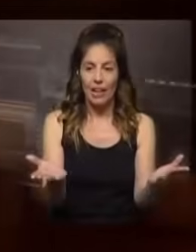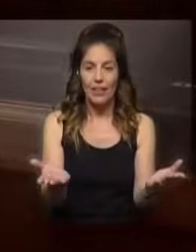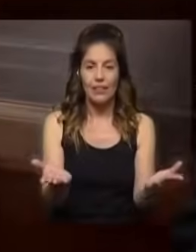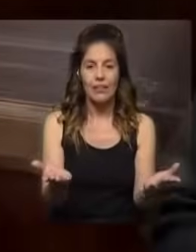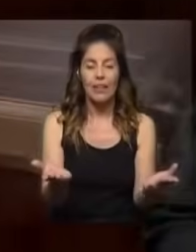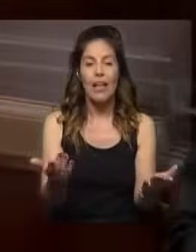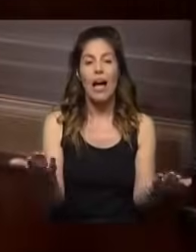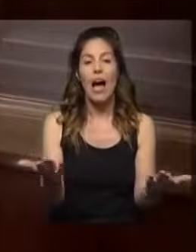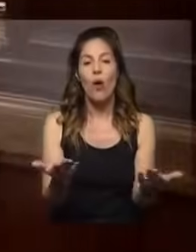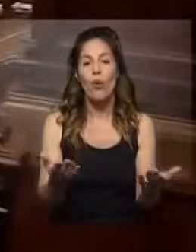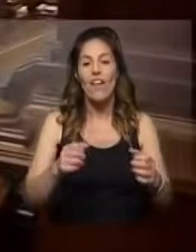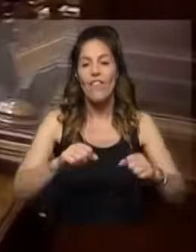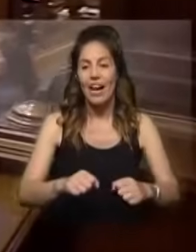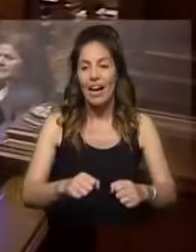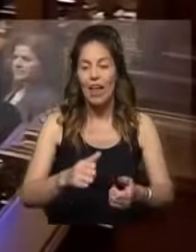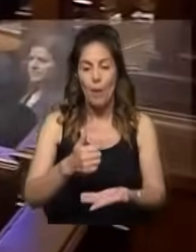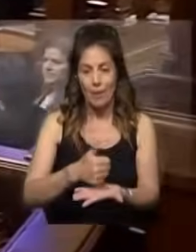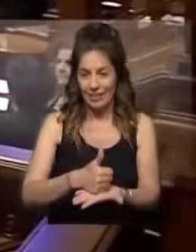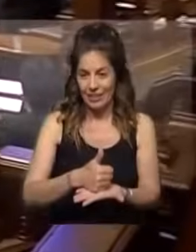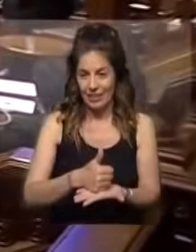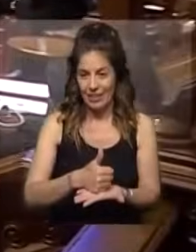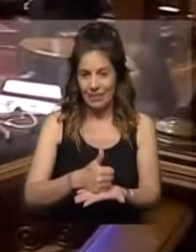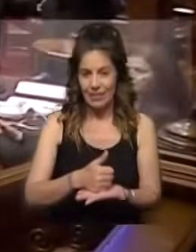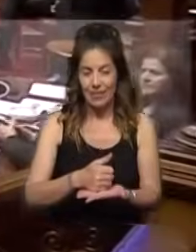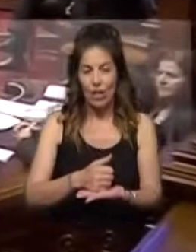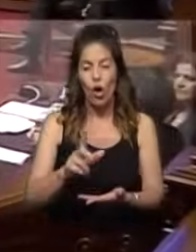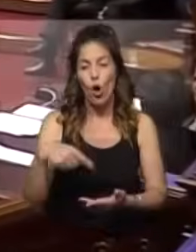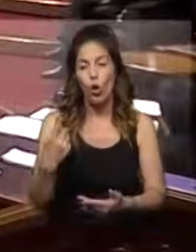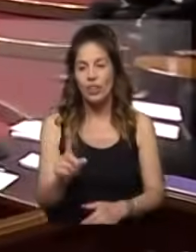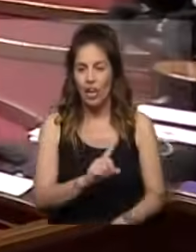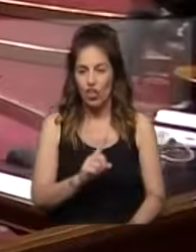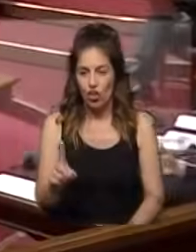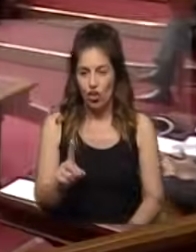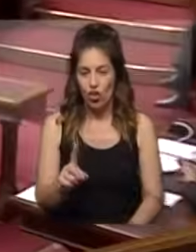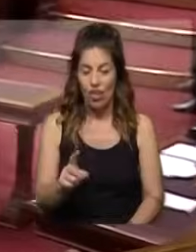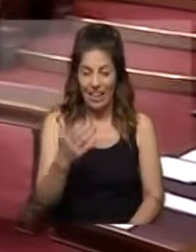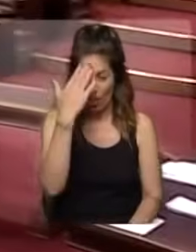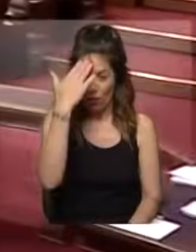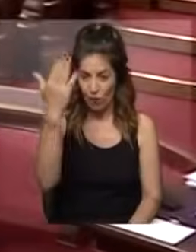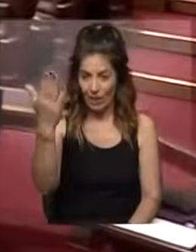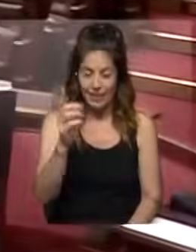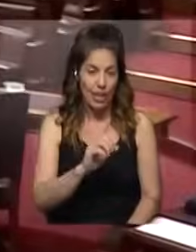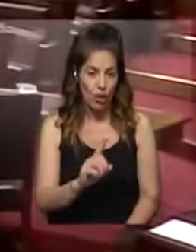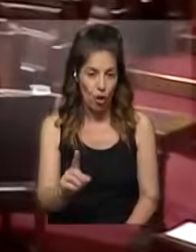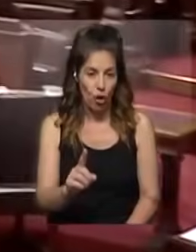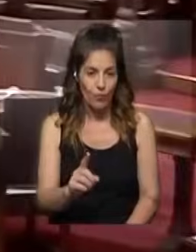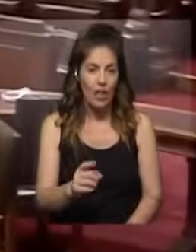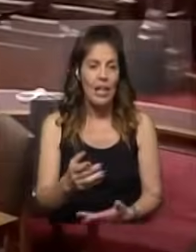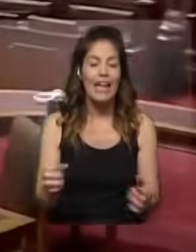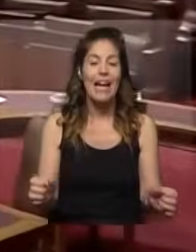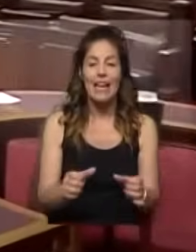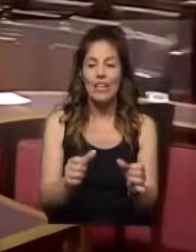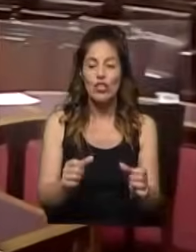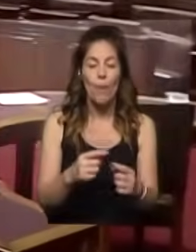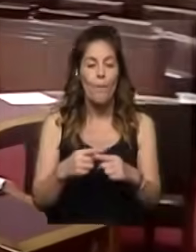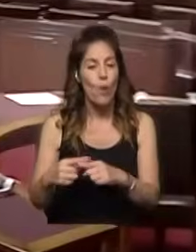vemos Que bueno algunas bancadas están presentes eh en el plenario otras no por ejemplo la la del frente amplio y que ha suscitado bueno